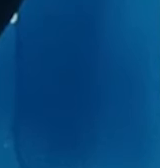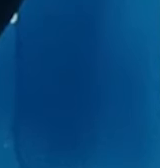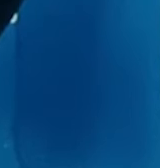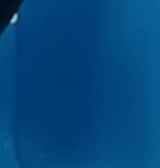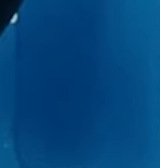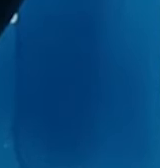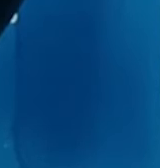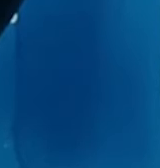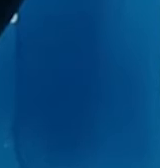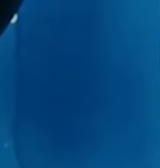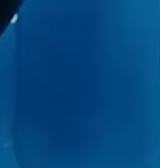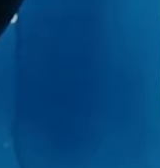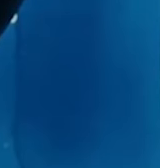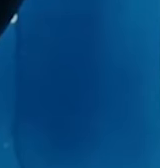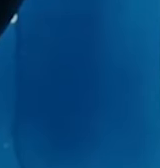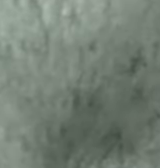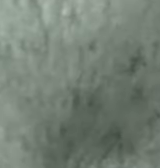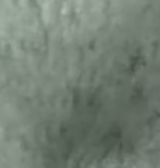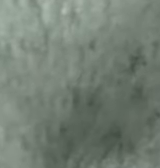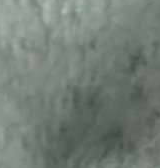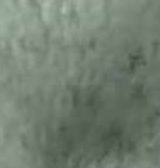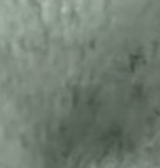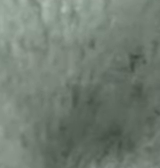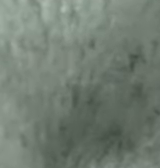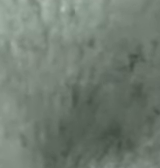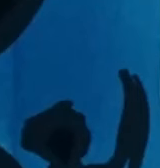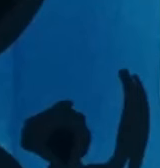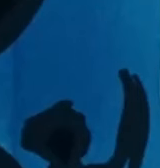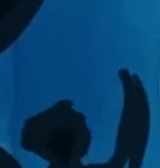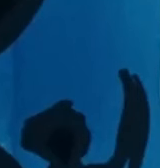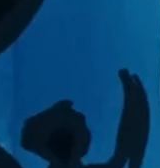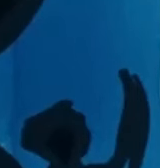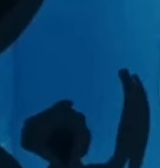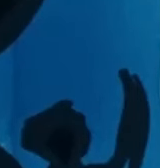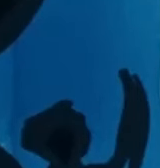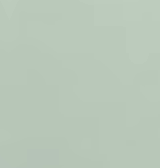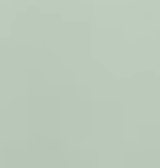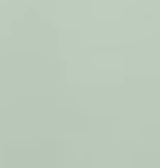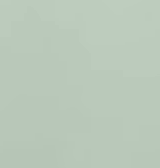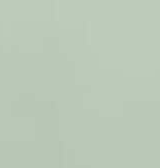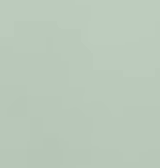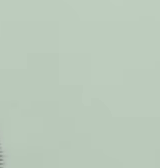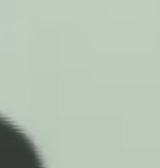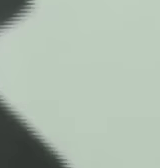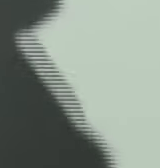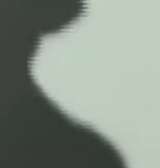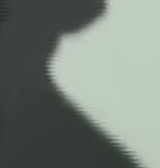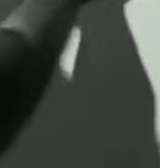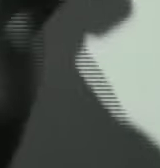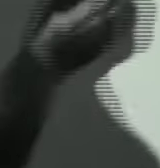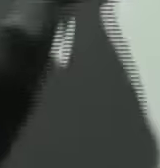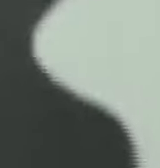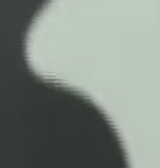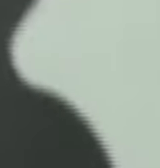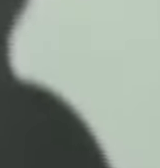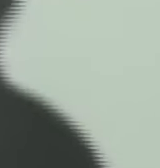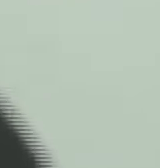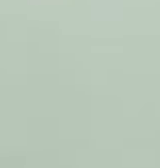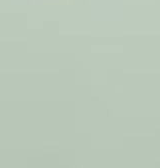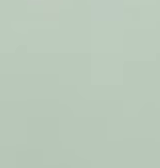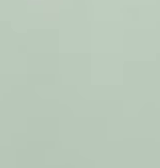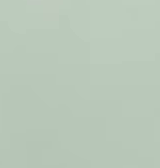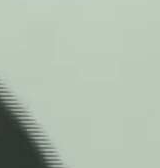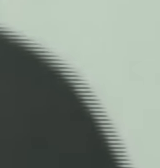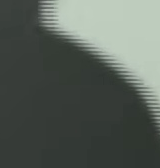formas que siguen inspirando a aquellos artistas que buscan desafiar las dimensiones convencionales. Para Noticias 22, Carolina Martínez.